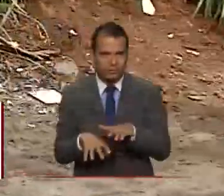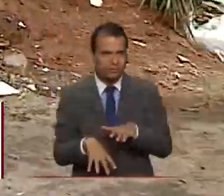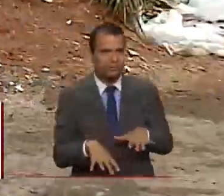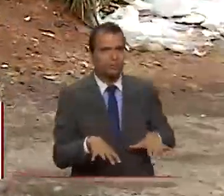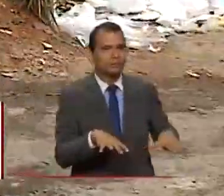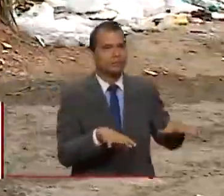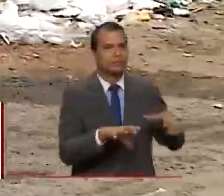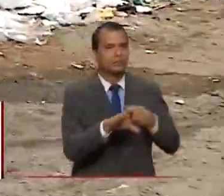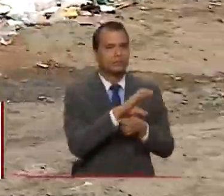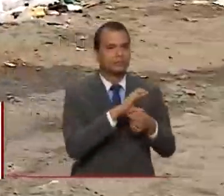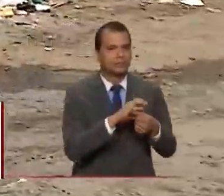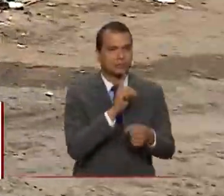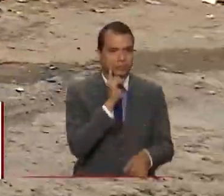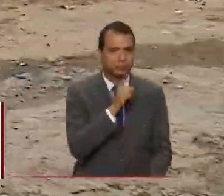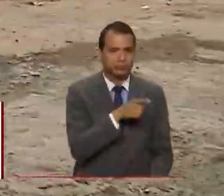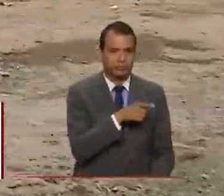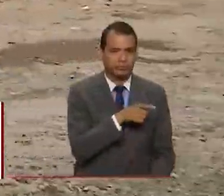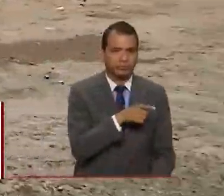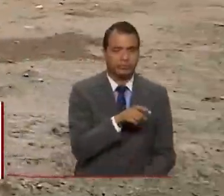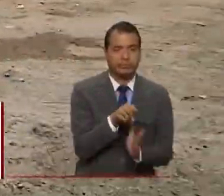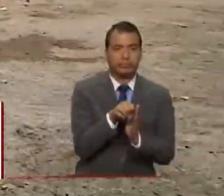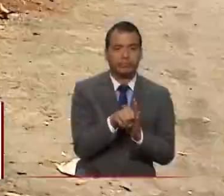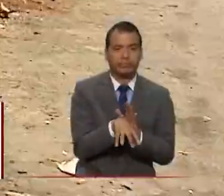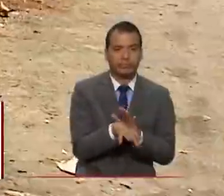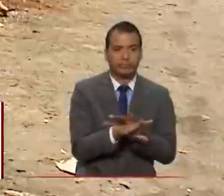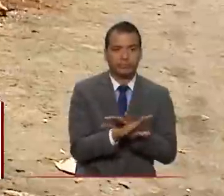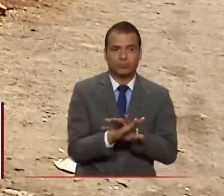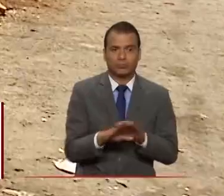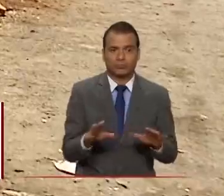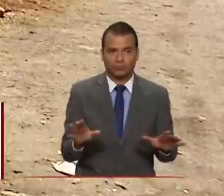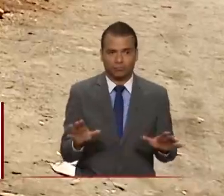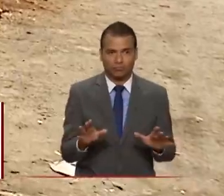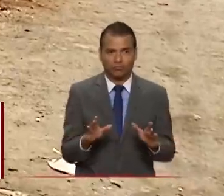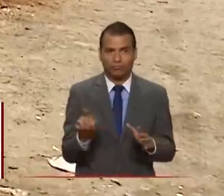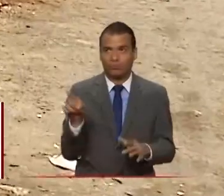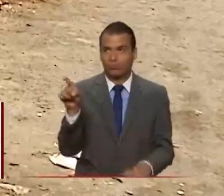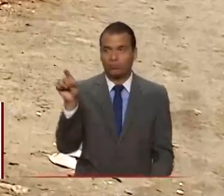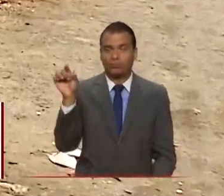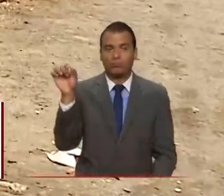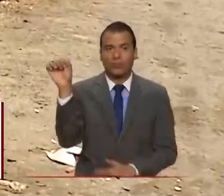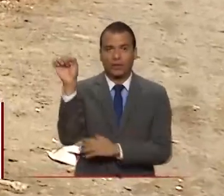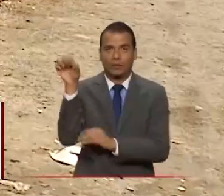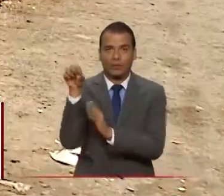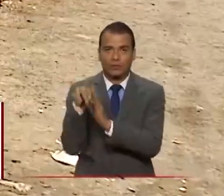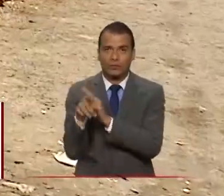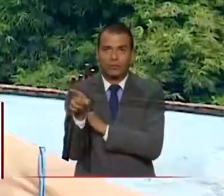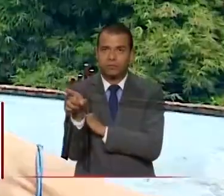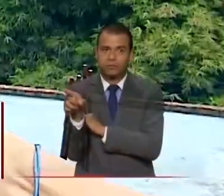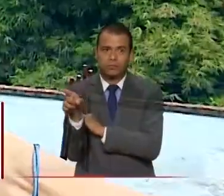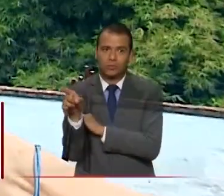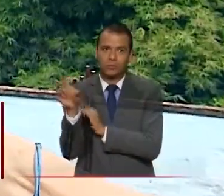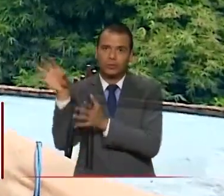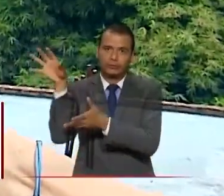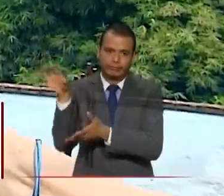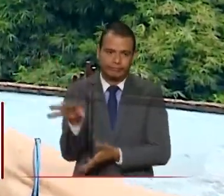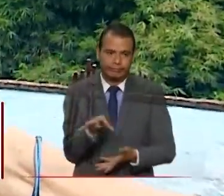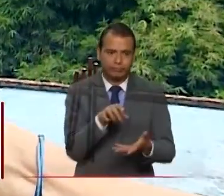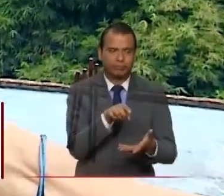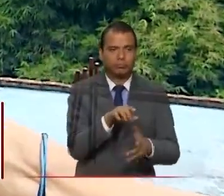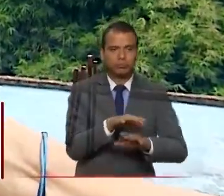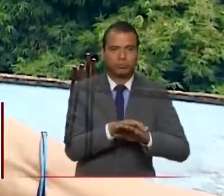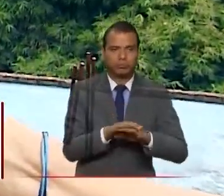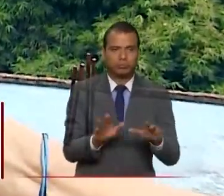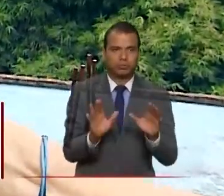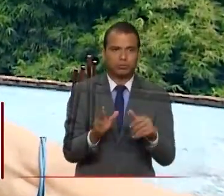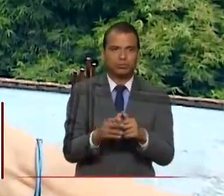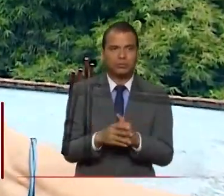vestigios de todo lo que sale de La Carolina, un sector al que no suben los camiones recolectores de basura. La ocupación del territorio pues ha sido